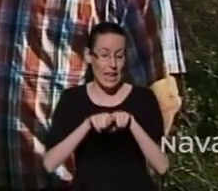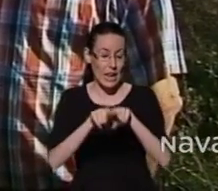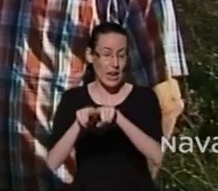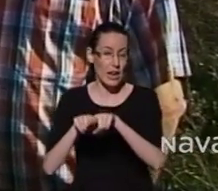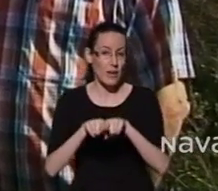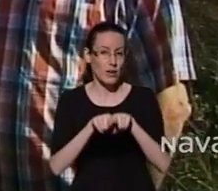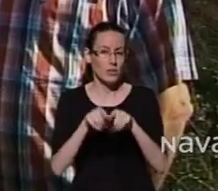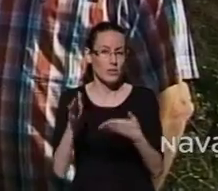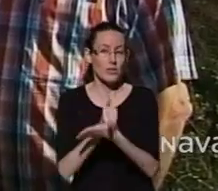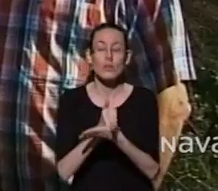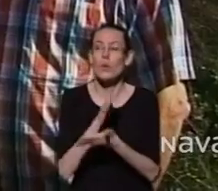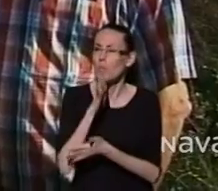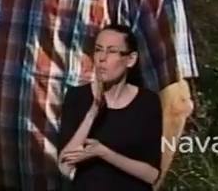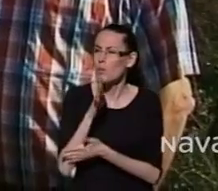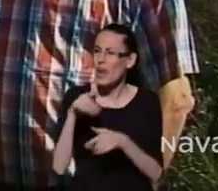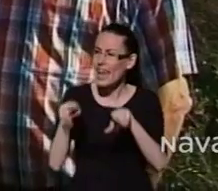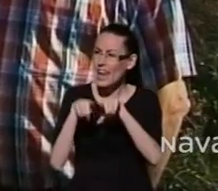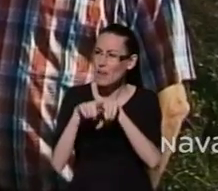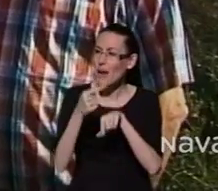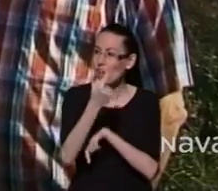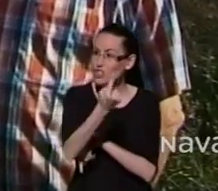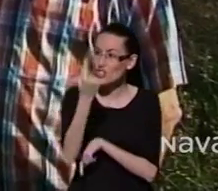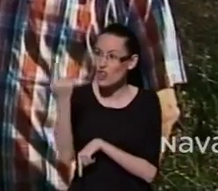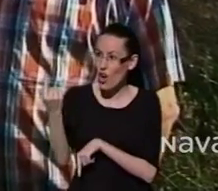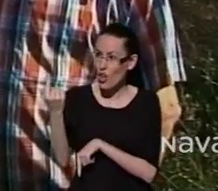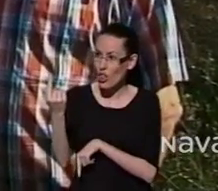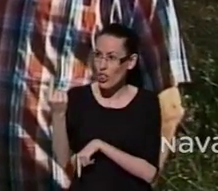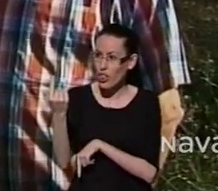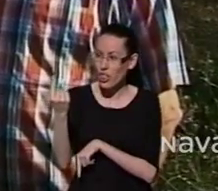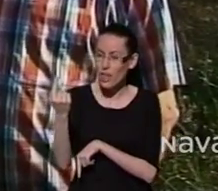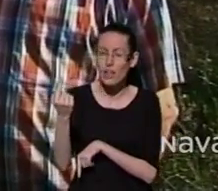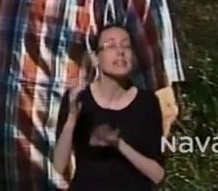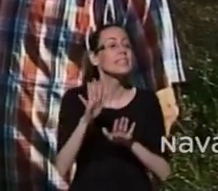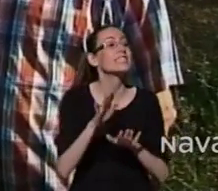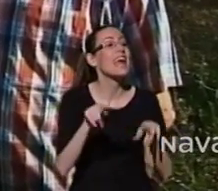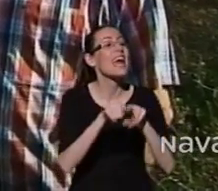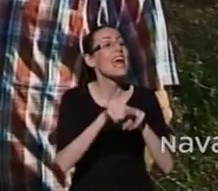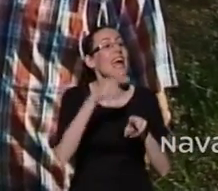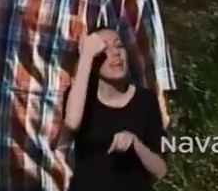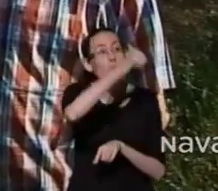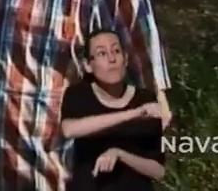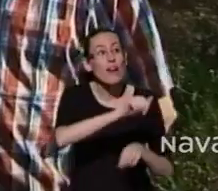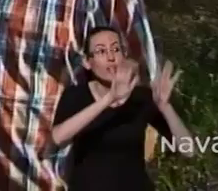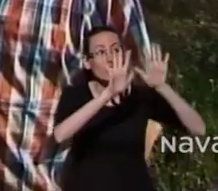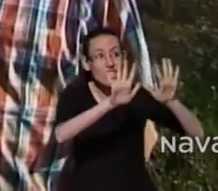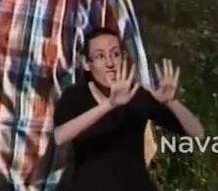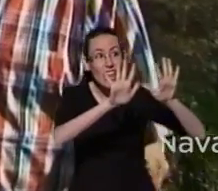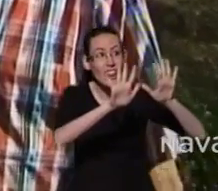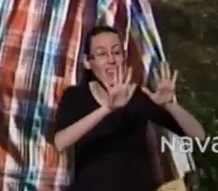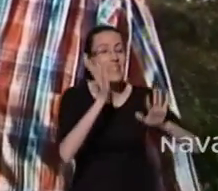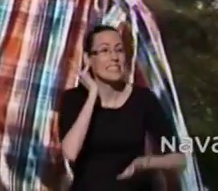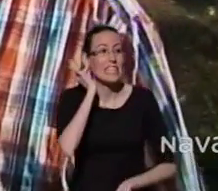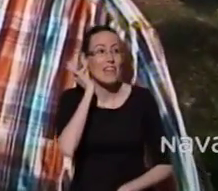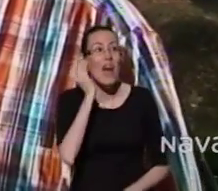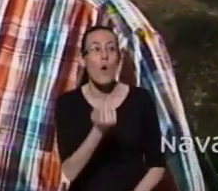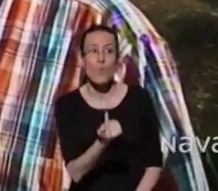Porque de 11 hermanos, 9 tuvisteis que emigrar. 10 hermanos y una hermana somos. Bueno, éramos.